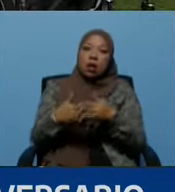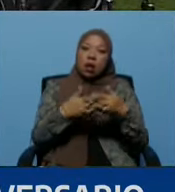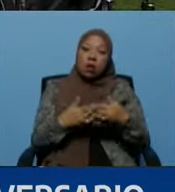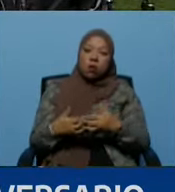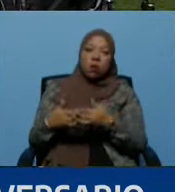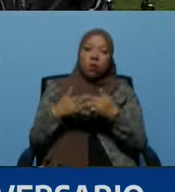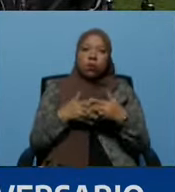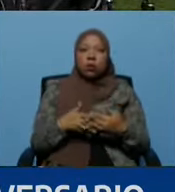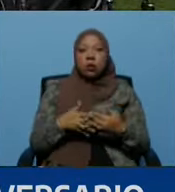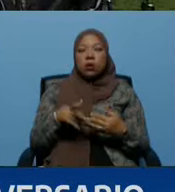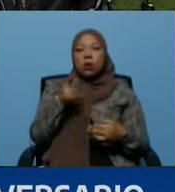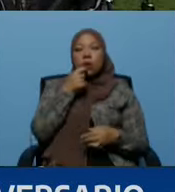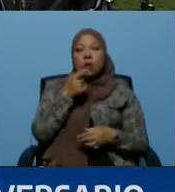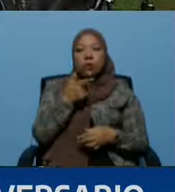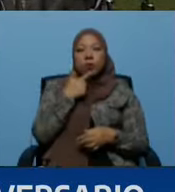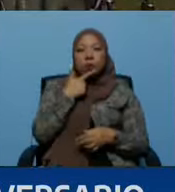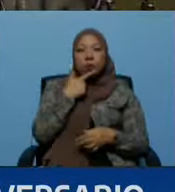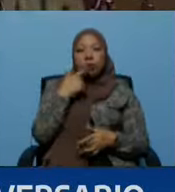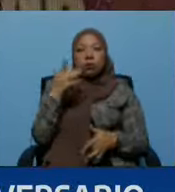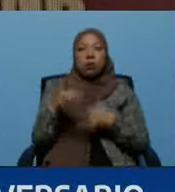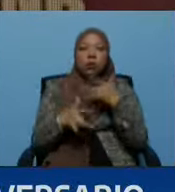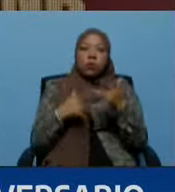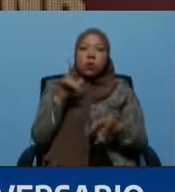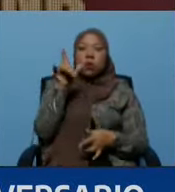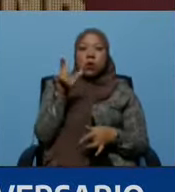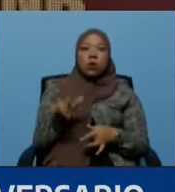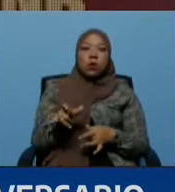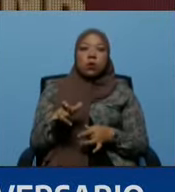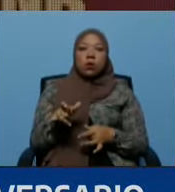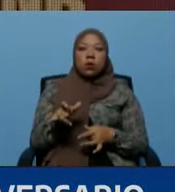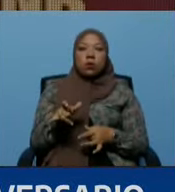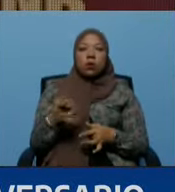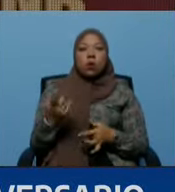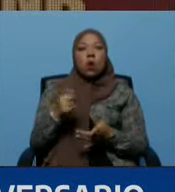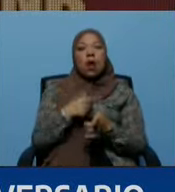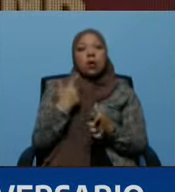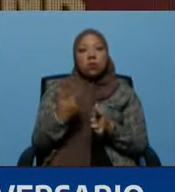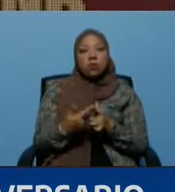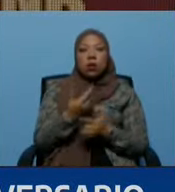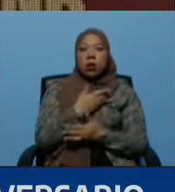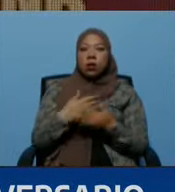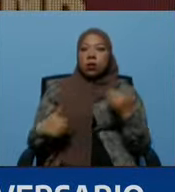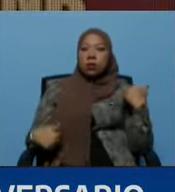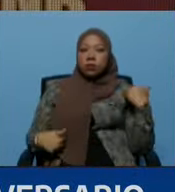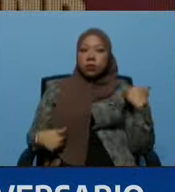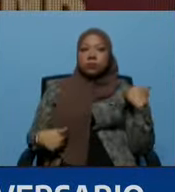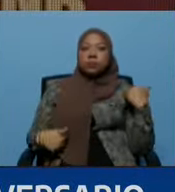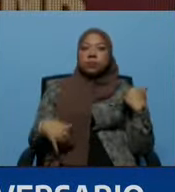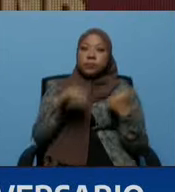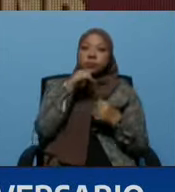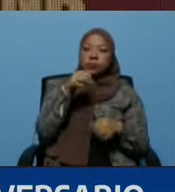Pence, le aseguró al entonces presidente